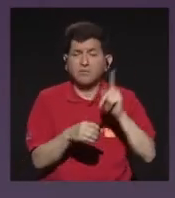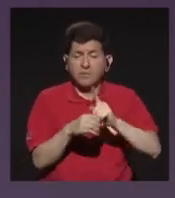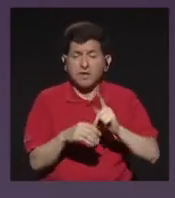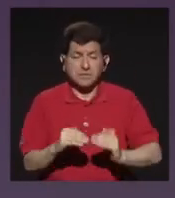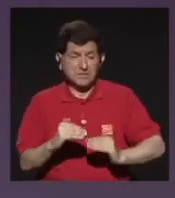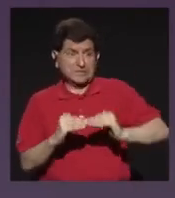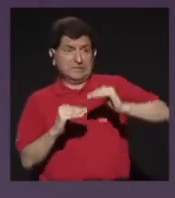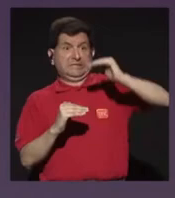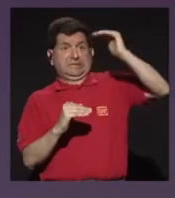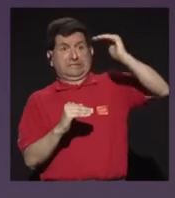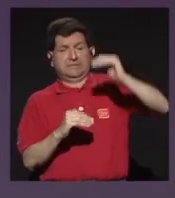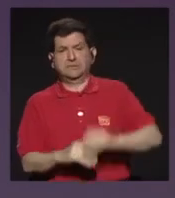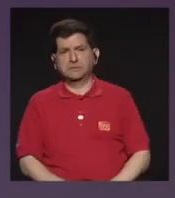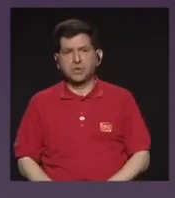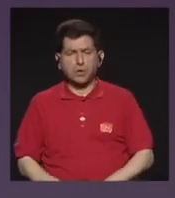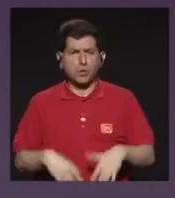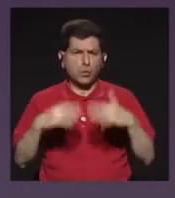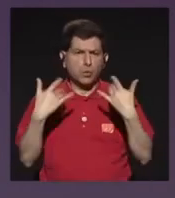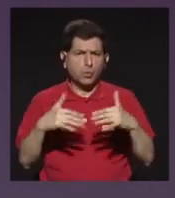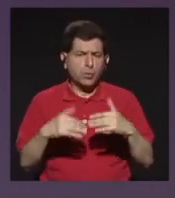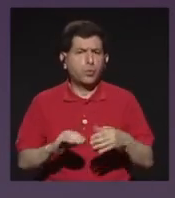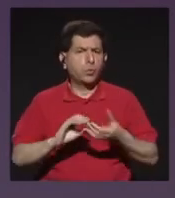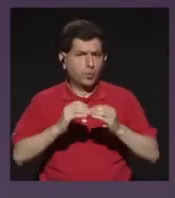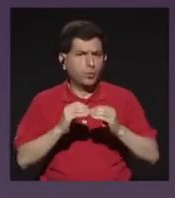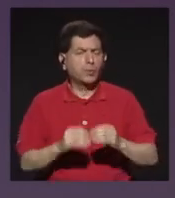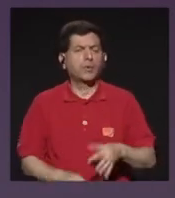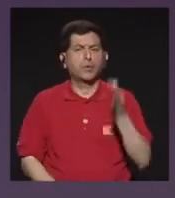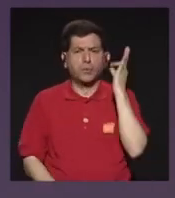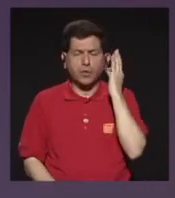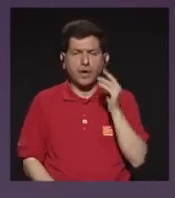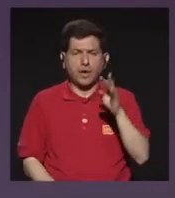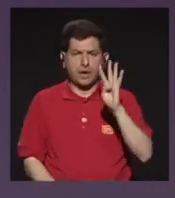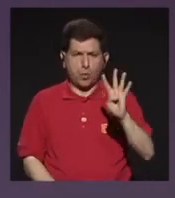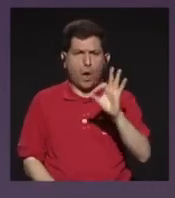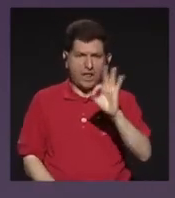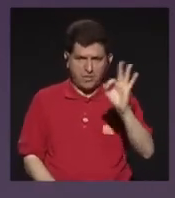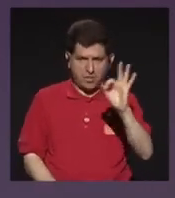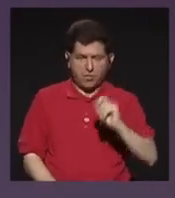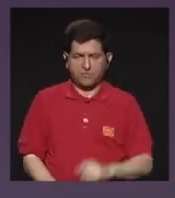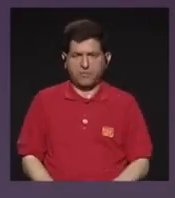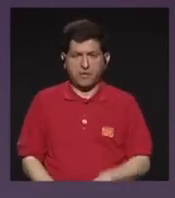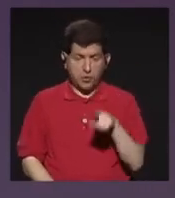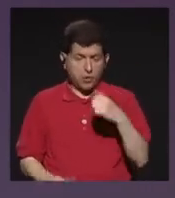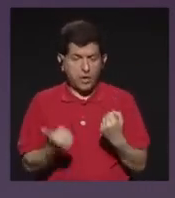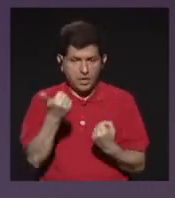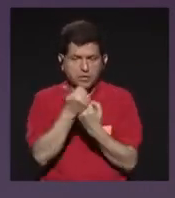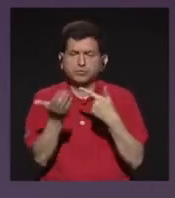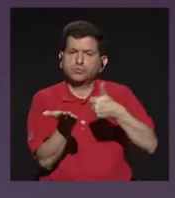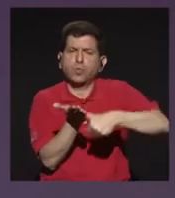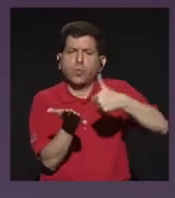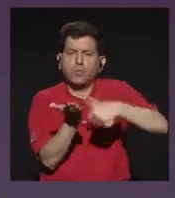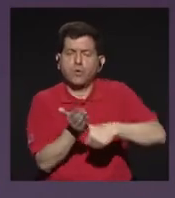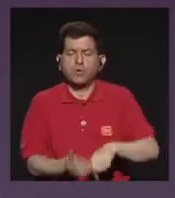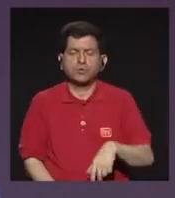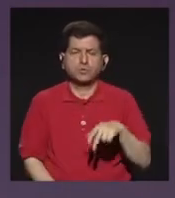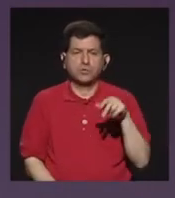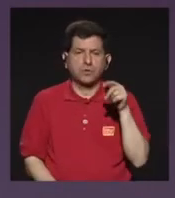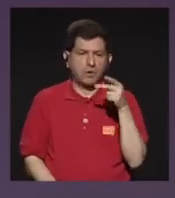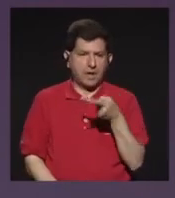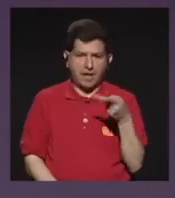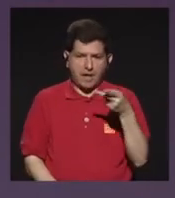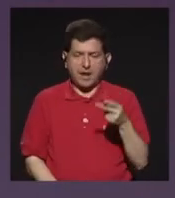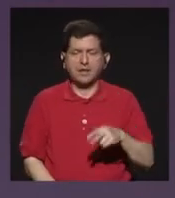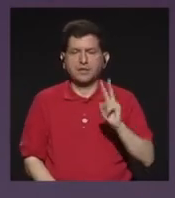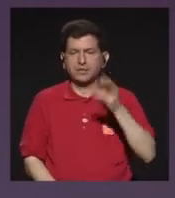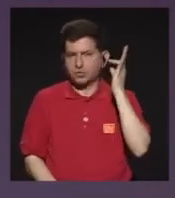alto, y muchos son mujeres, que el 4 de febrero nos den el voto. Aquí a estas dos compañeras que estamos